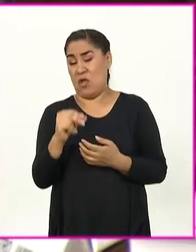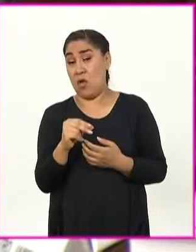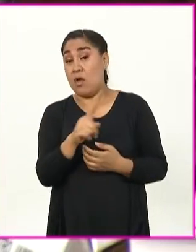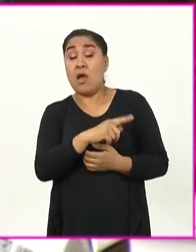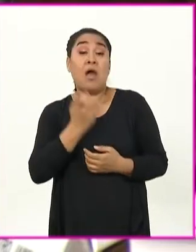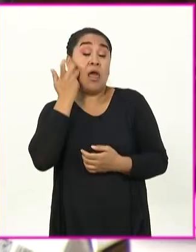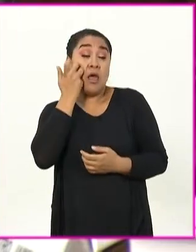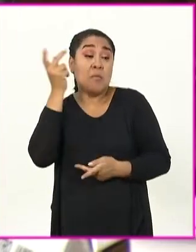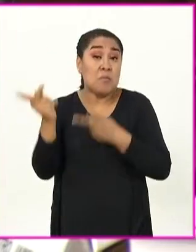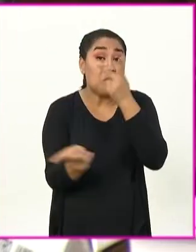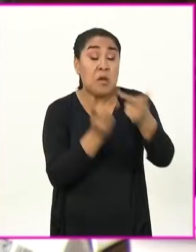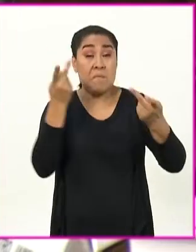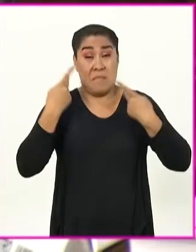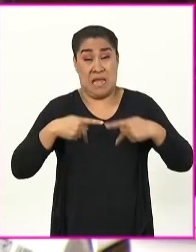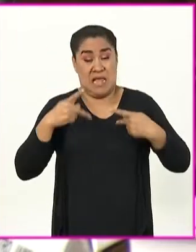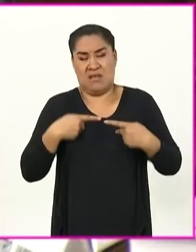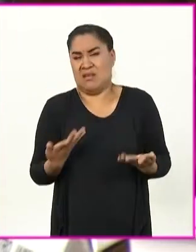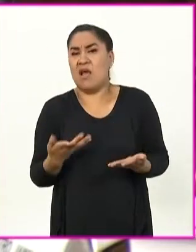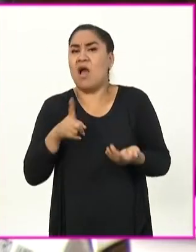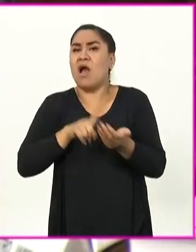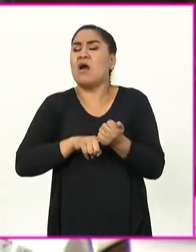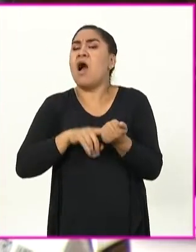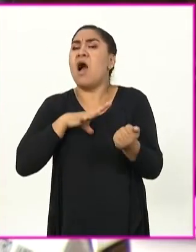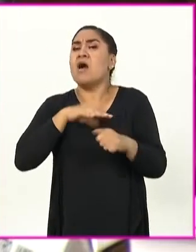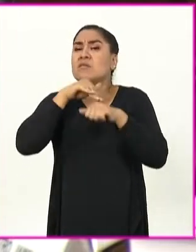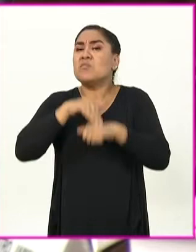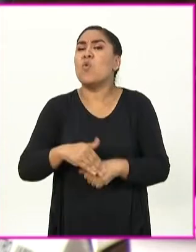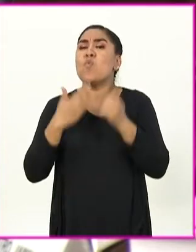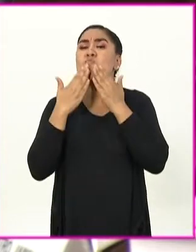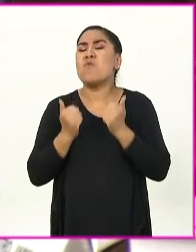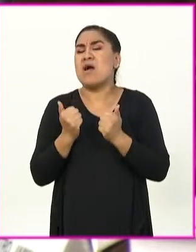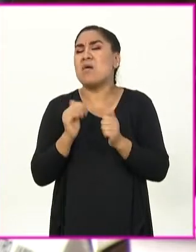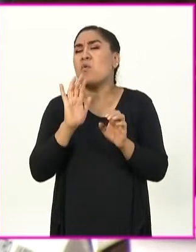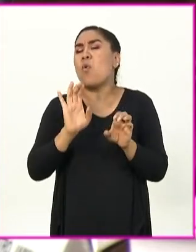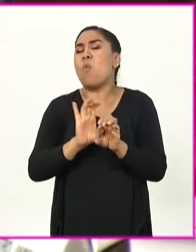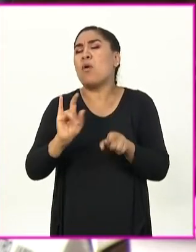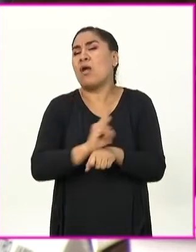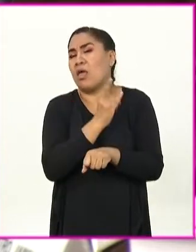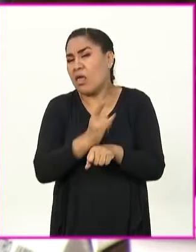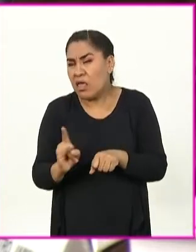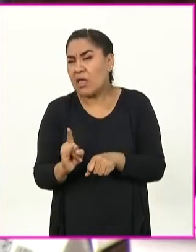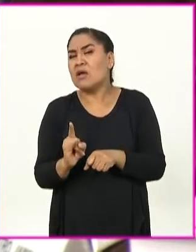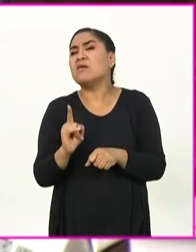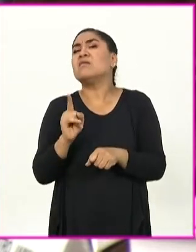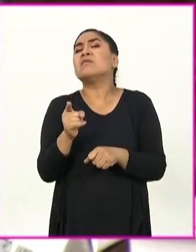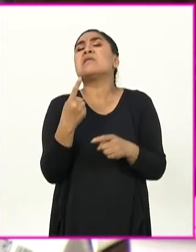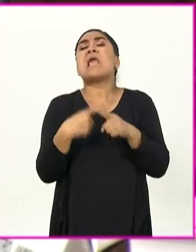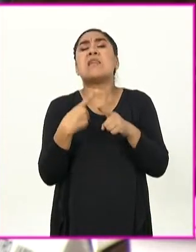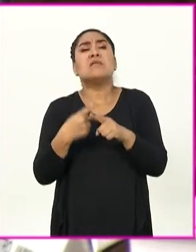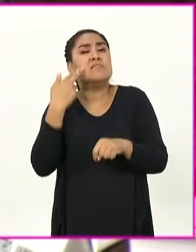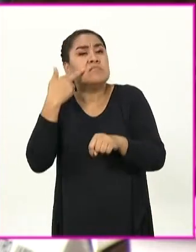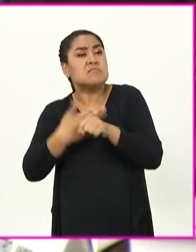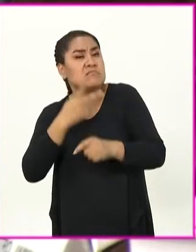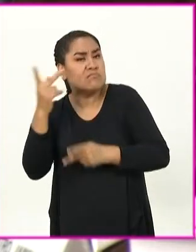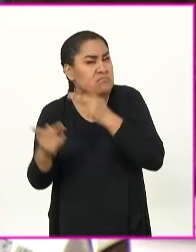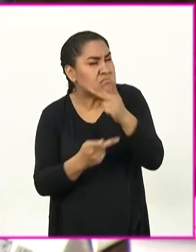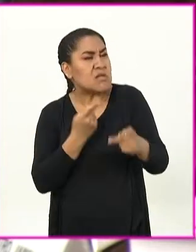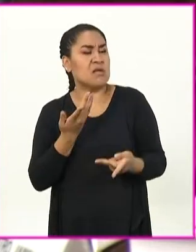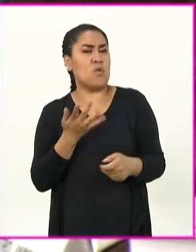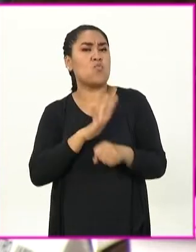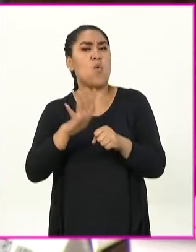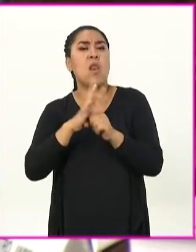implique el cumplimiento de un conjunto de formalidades que tienen que ver con quien organiza con cuáles son las reglas